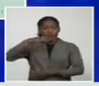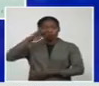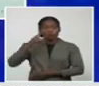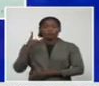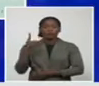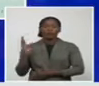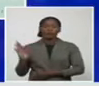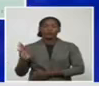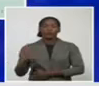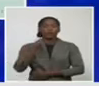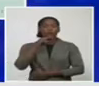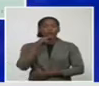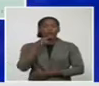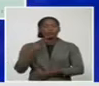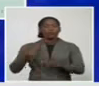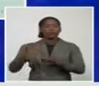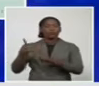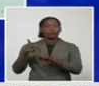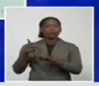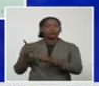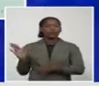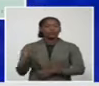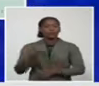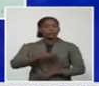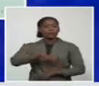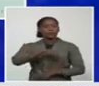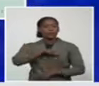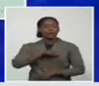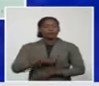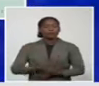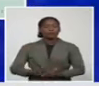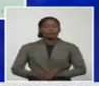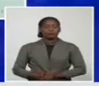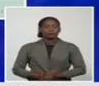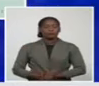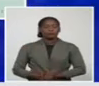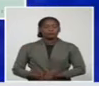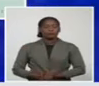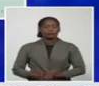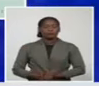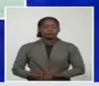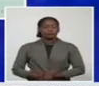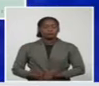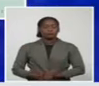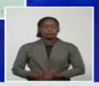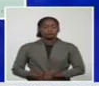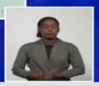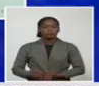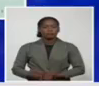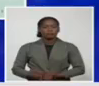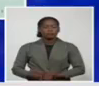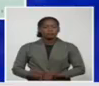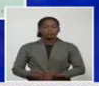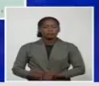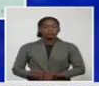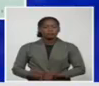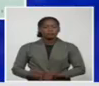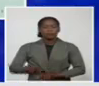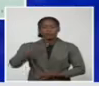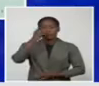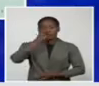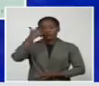el otro procedía de España. En el caso de la provincia de Ciego de